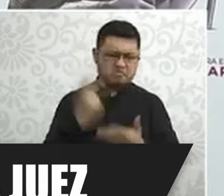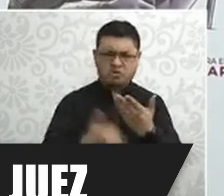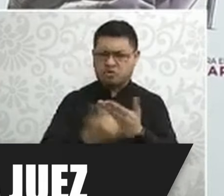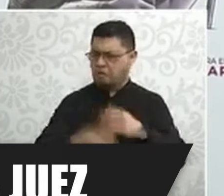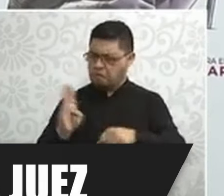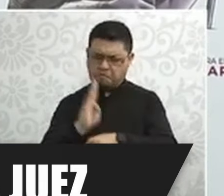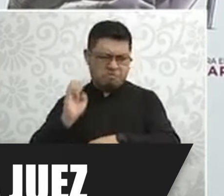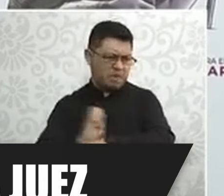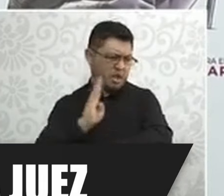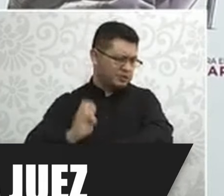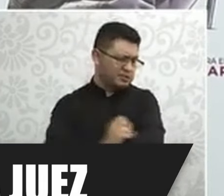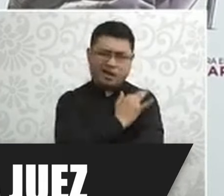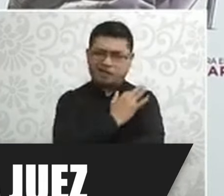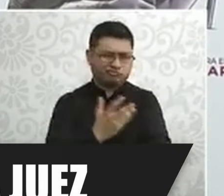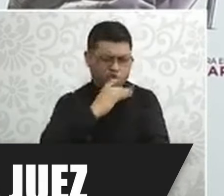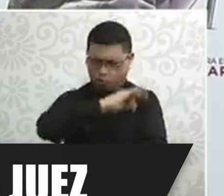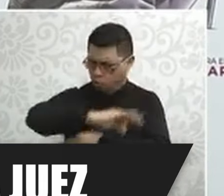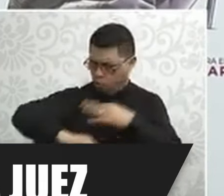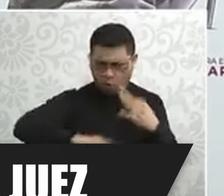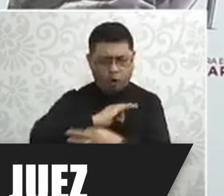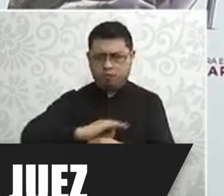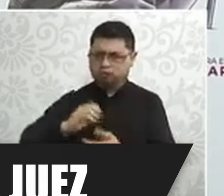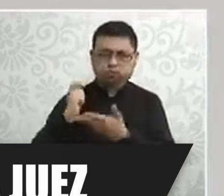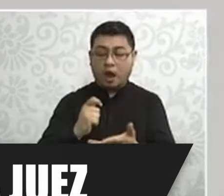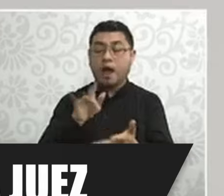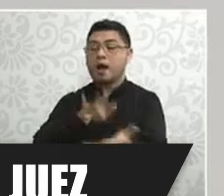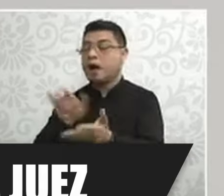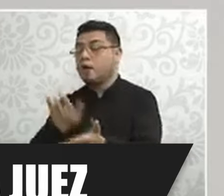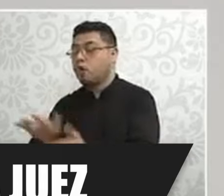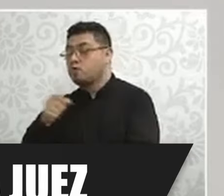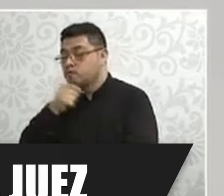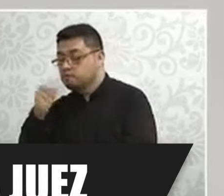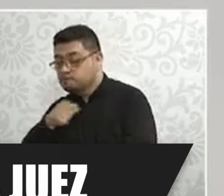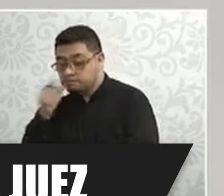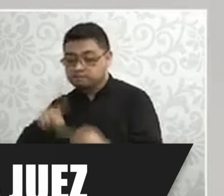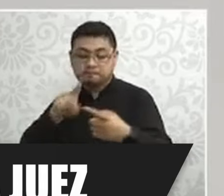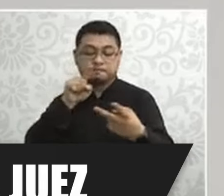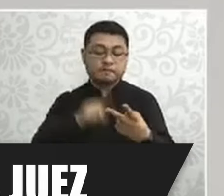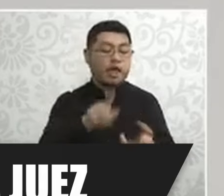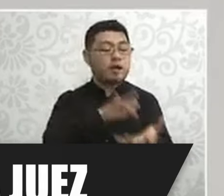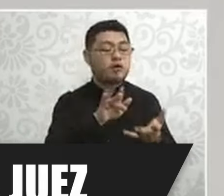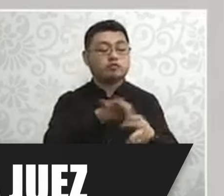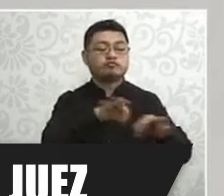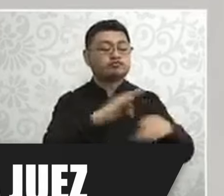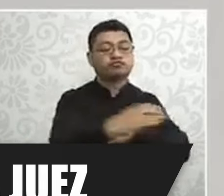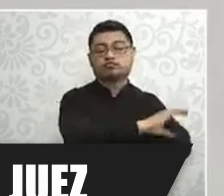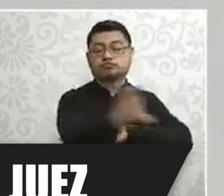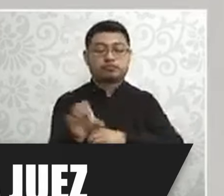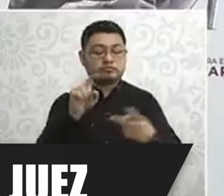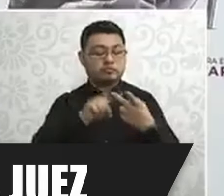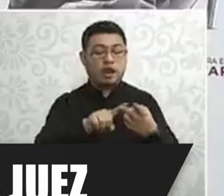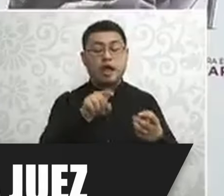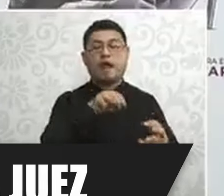bienestar, todos. Vamos a mantener la pensión adulto mayor, el apoyo a Sembrando Vida, el apoyo a los jóvenes